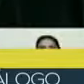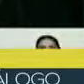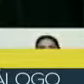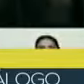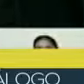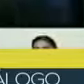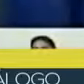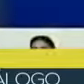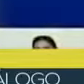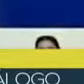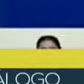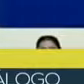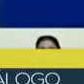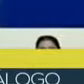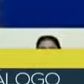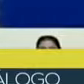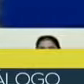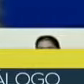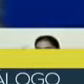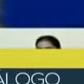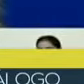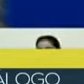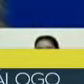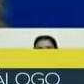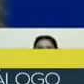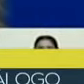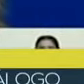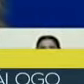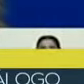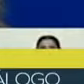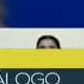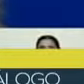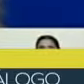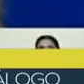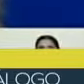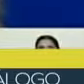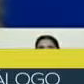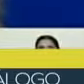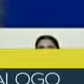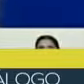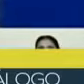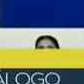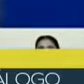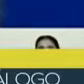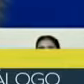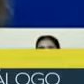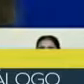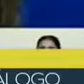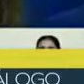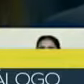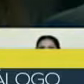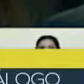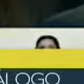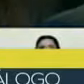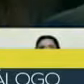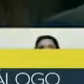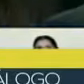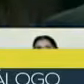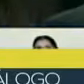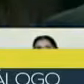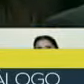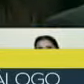La segunda pregunta la realiza Andrew Rosati por la agencia Bloomberg de Estados Unidos. Buenas tardes,